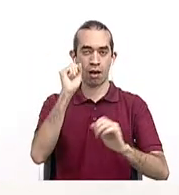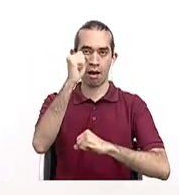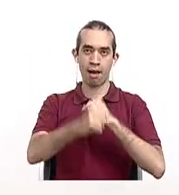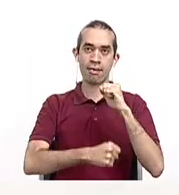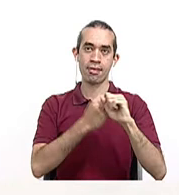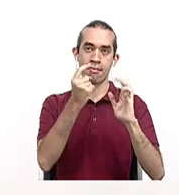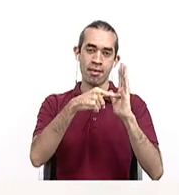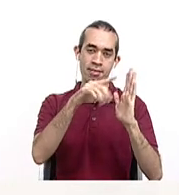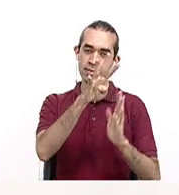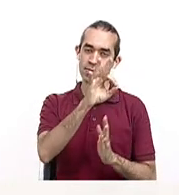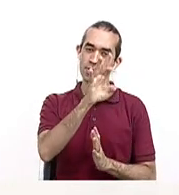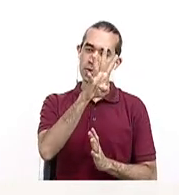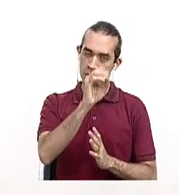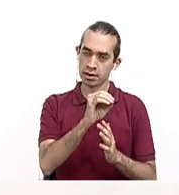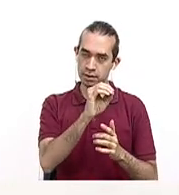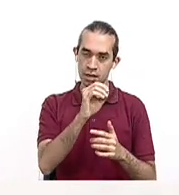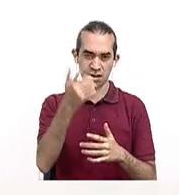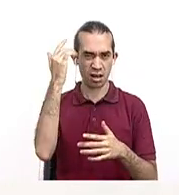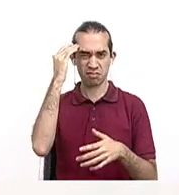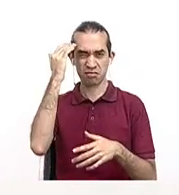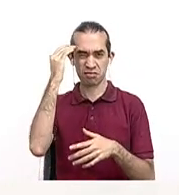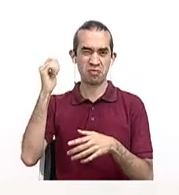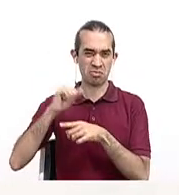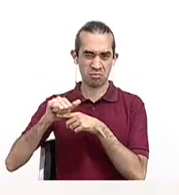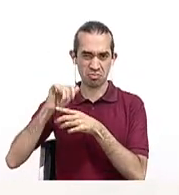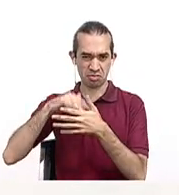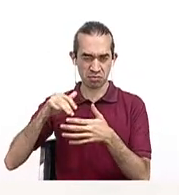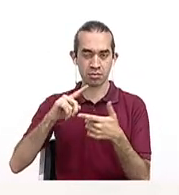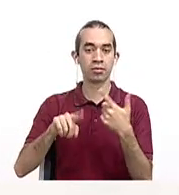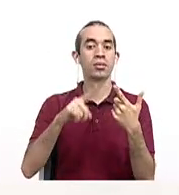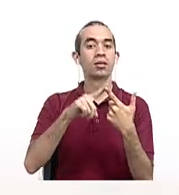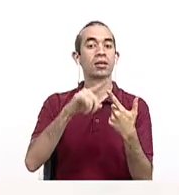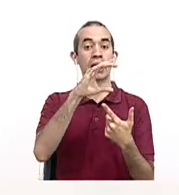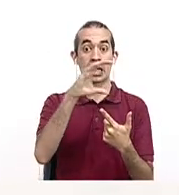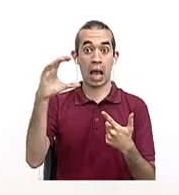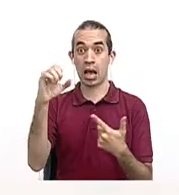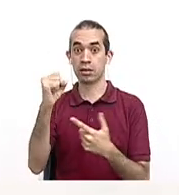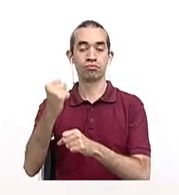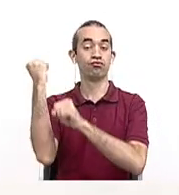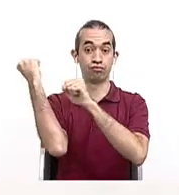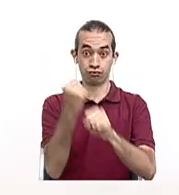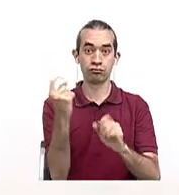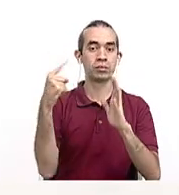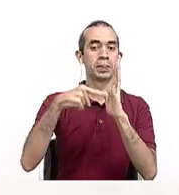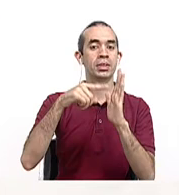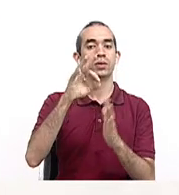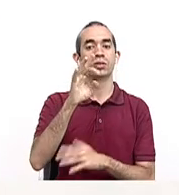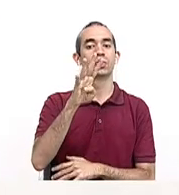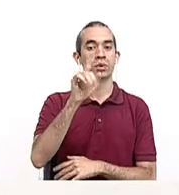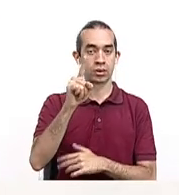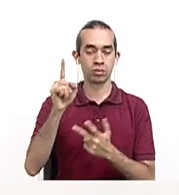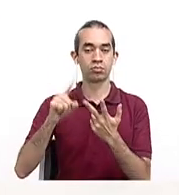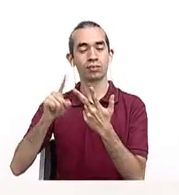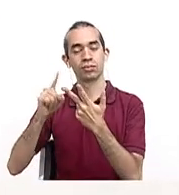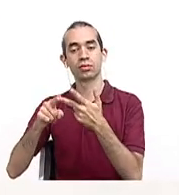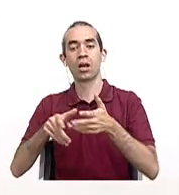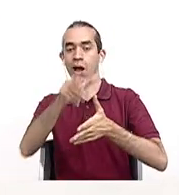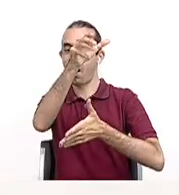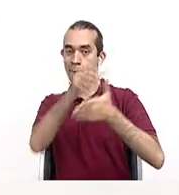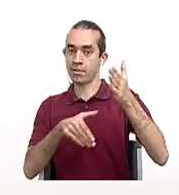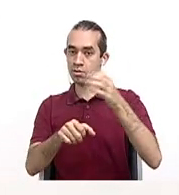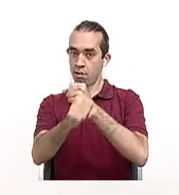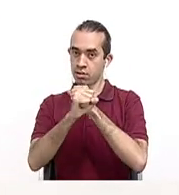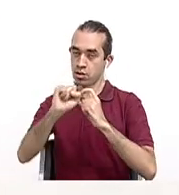detalle la creación de la caja costarricense de seguro social en el año 41 la redacción del capítulo de garantías sociales